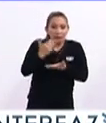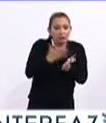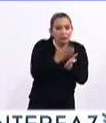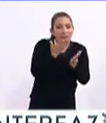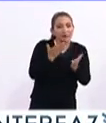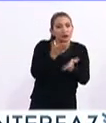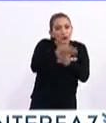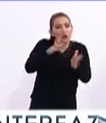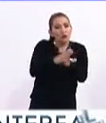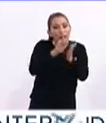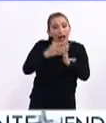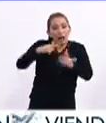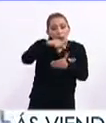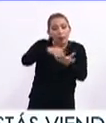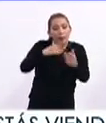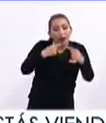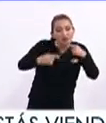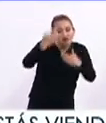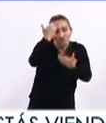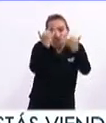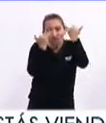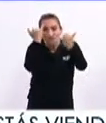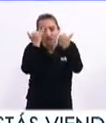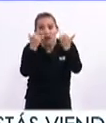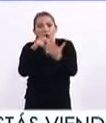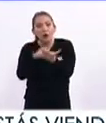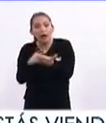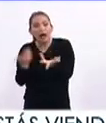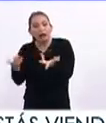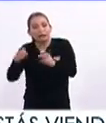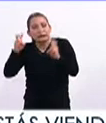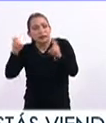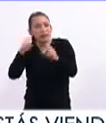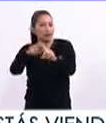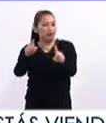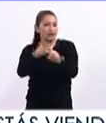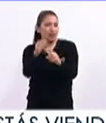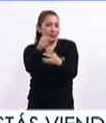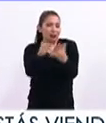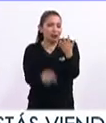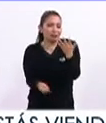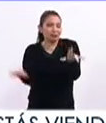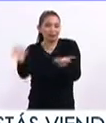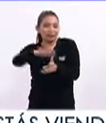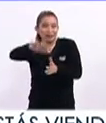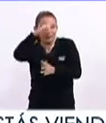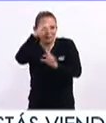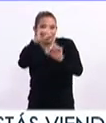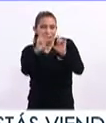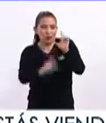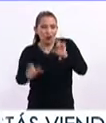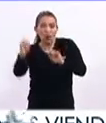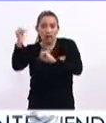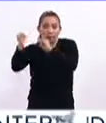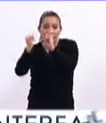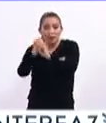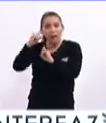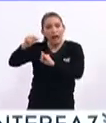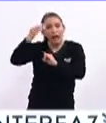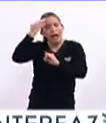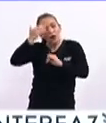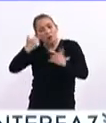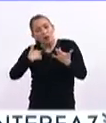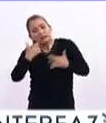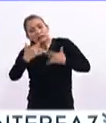poder tener espacios de debates, espacios de deliberación, espacios de discusión sobre diversos temas de nivel nacional e internacional, para que vayan